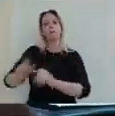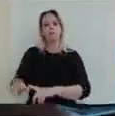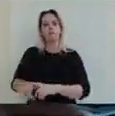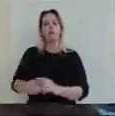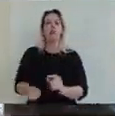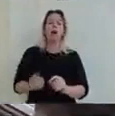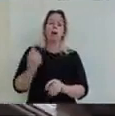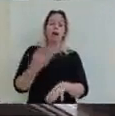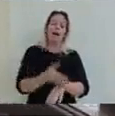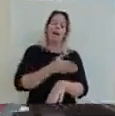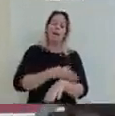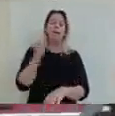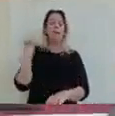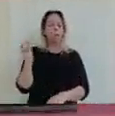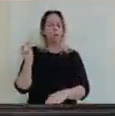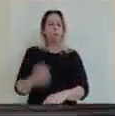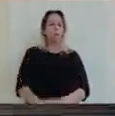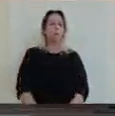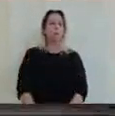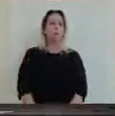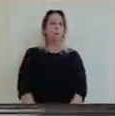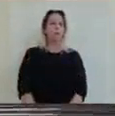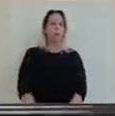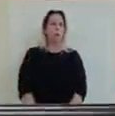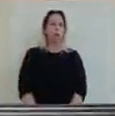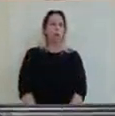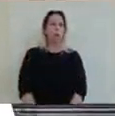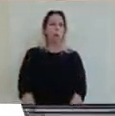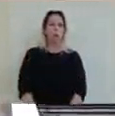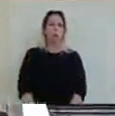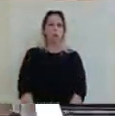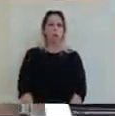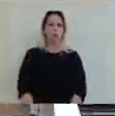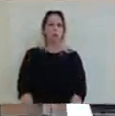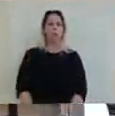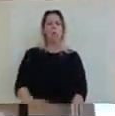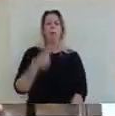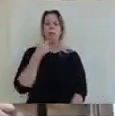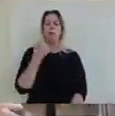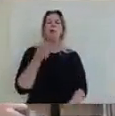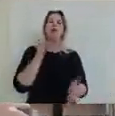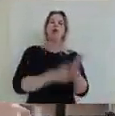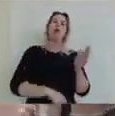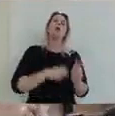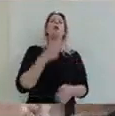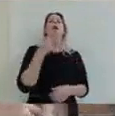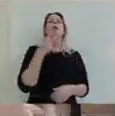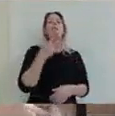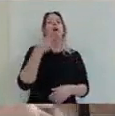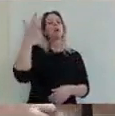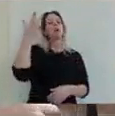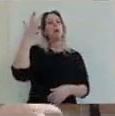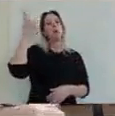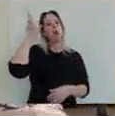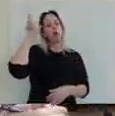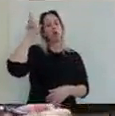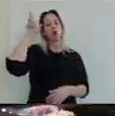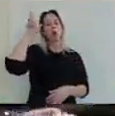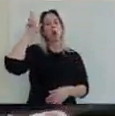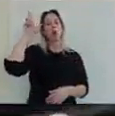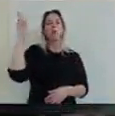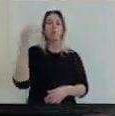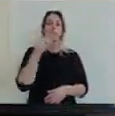Concejal Moreira. Señora Presidente, nada más corregir que fue el 28 de abril y nosotros no estamos en contra en